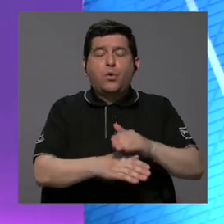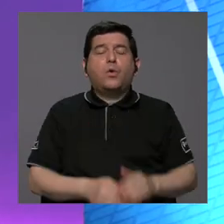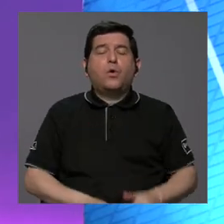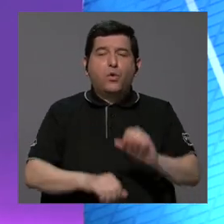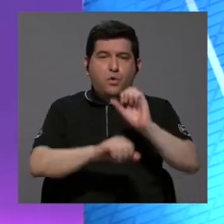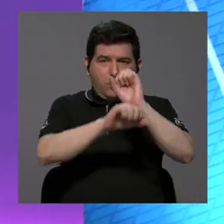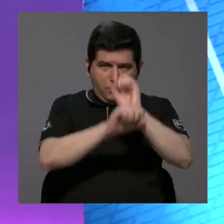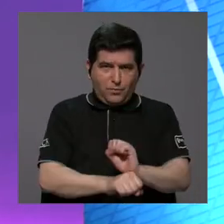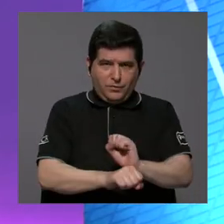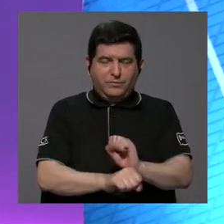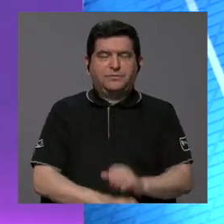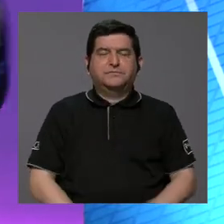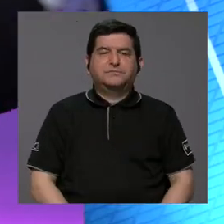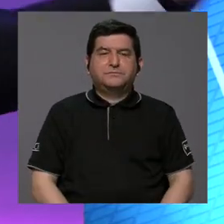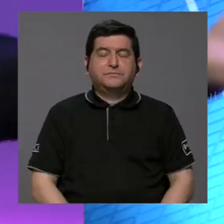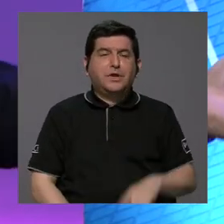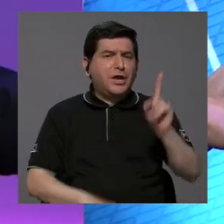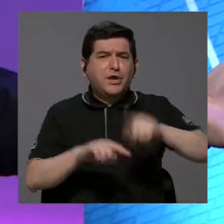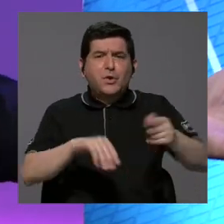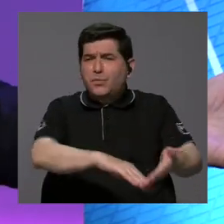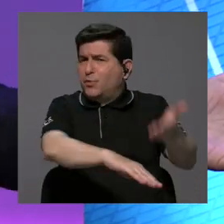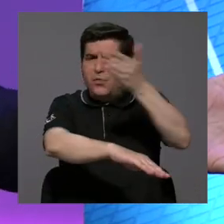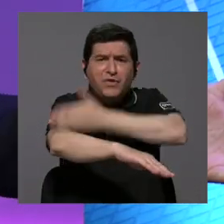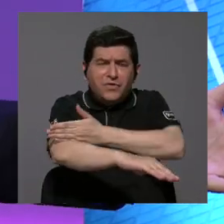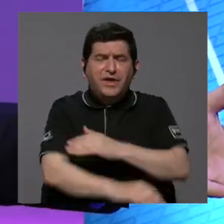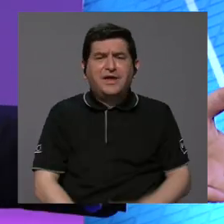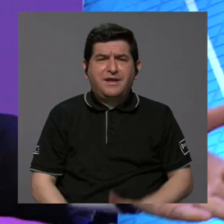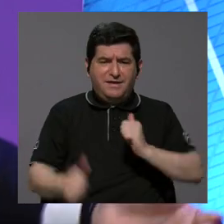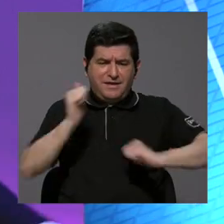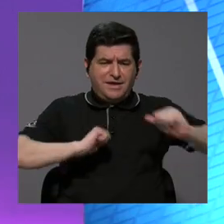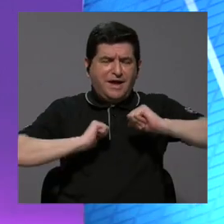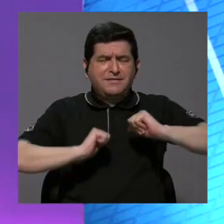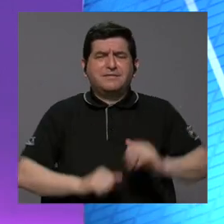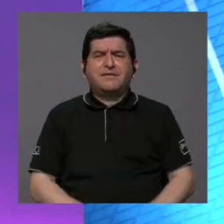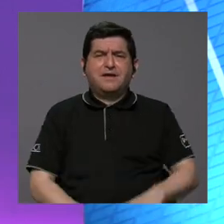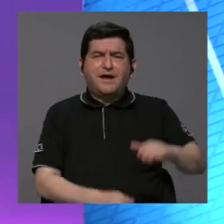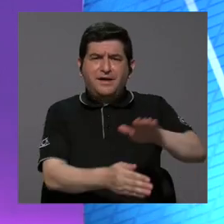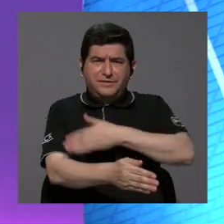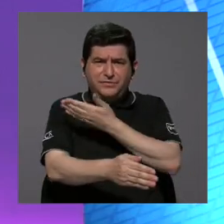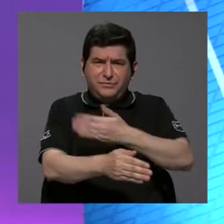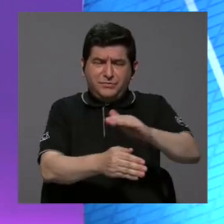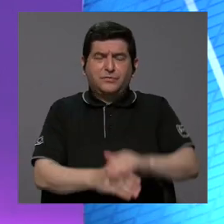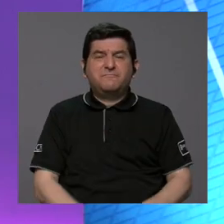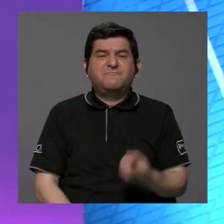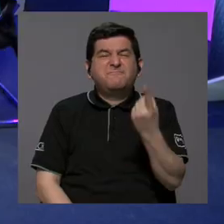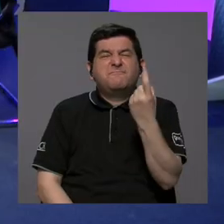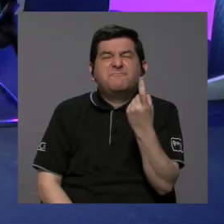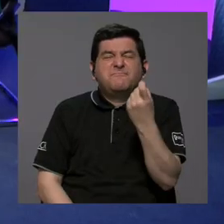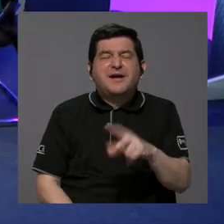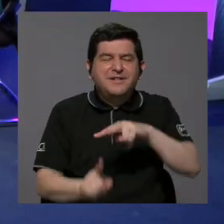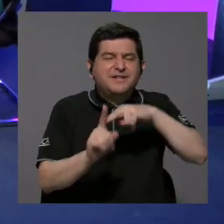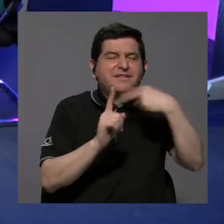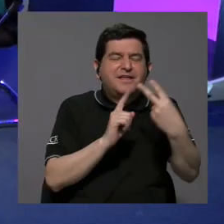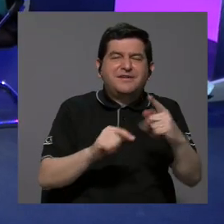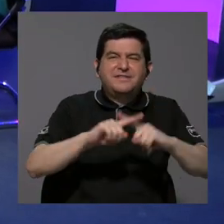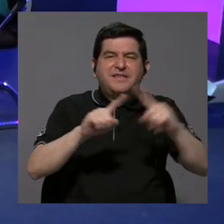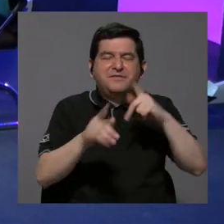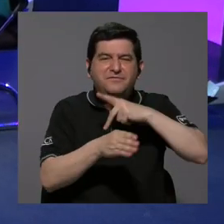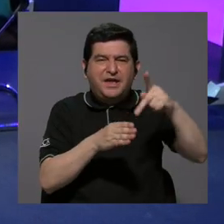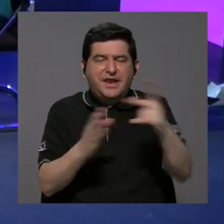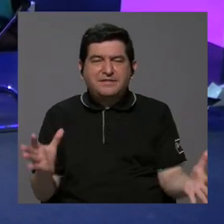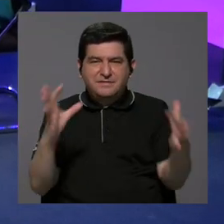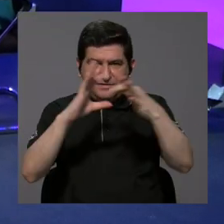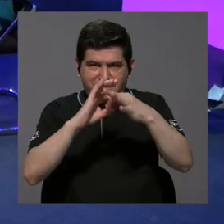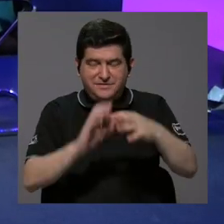únicamente y que no puedo dar ese brinco al teatro musical creo que nos falta un poquito Esa visión de la